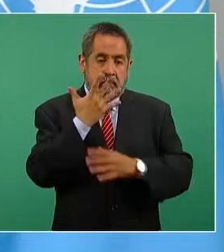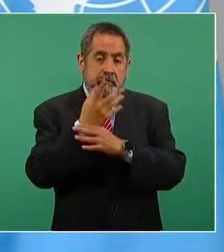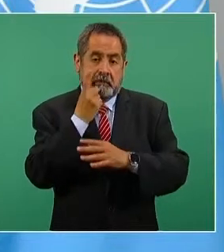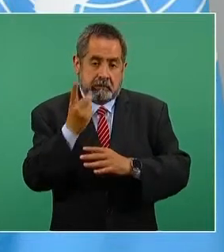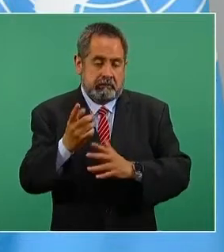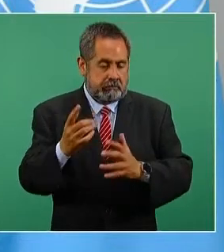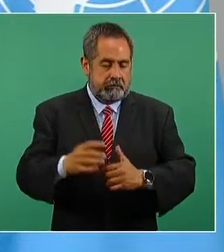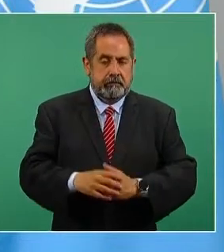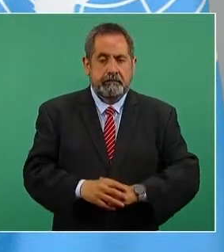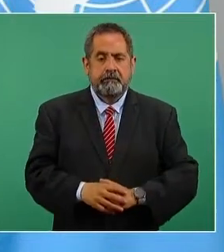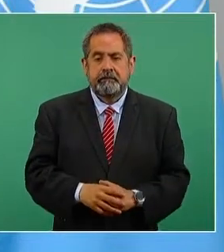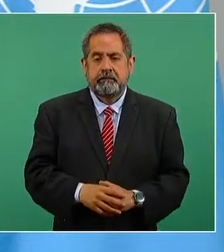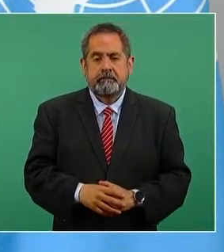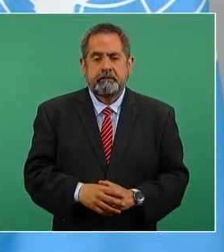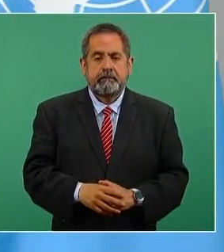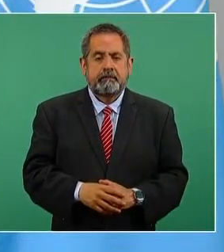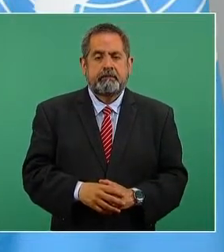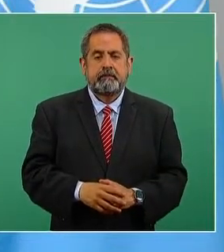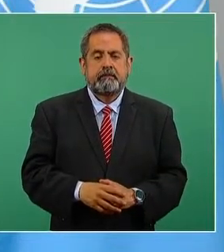Lozoya.